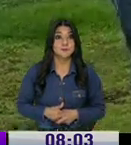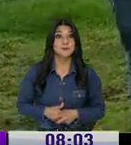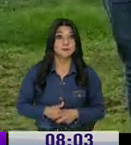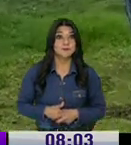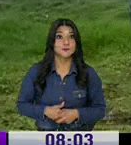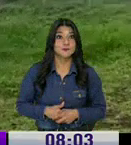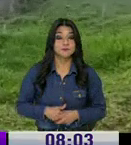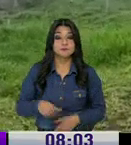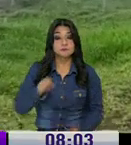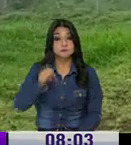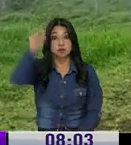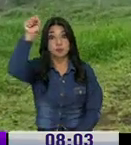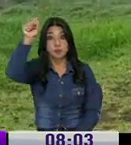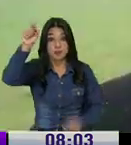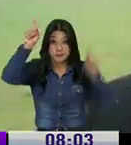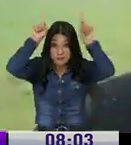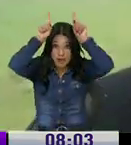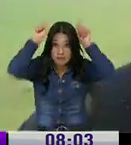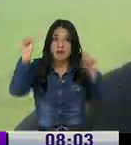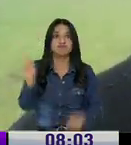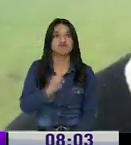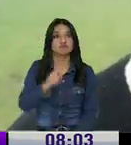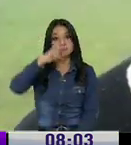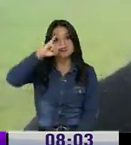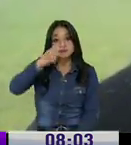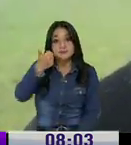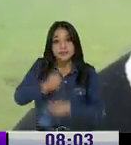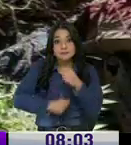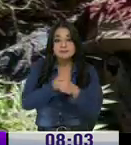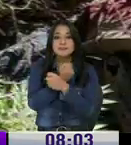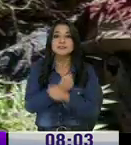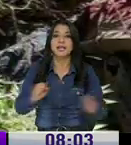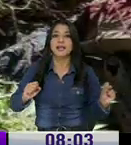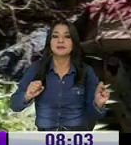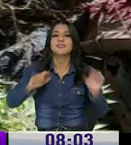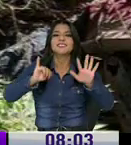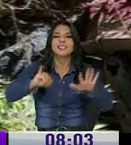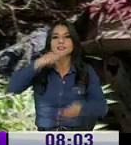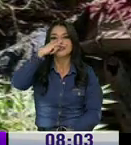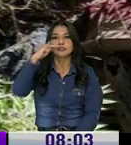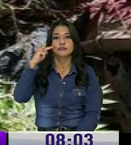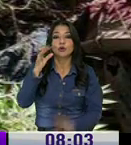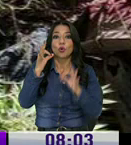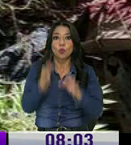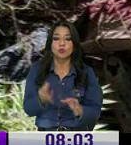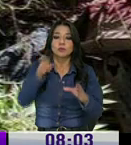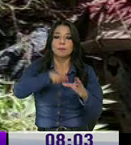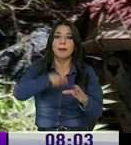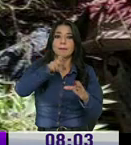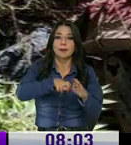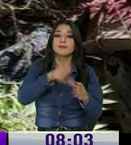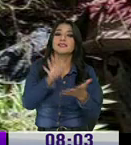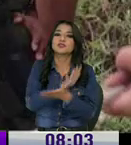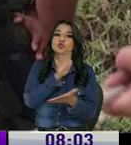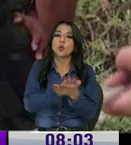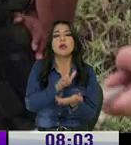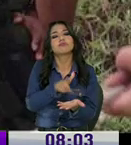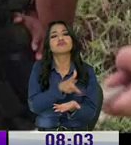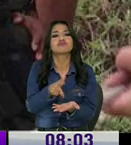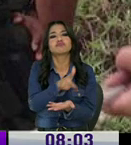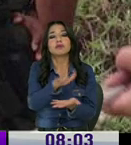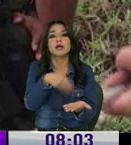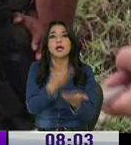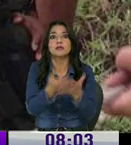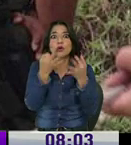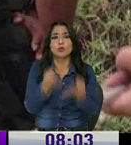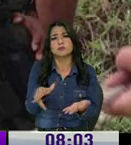No fue Superman ni Batman, sino un niño de apenas 10 años el que salvó a 6 pequeños que se quedaron atrapados en un jeep donde regresaban de su escuela a sus casas, cuando